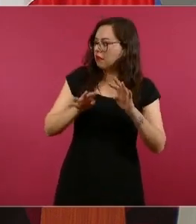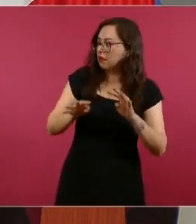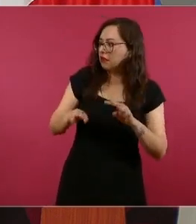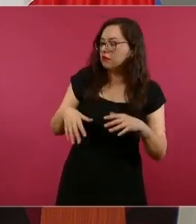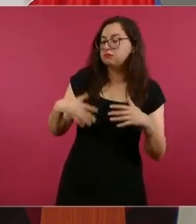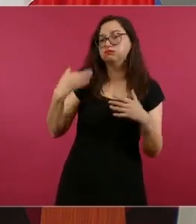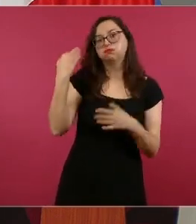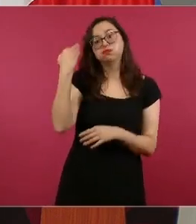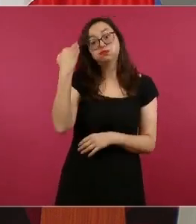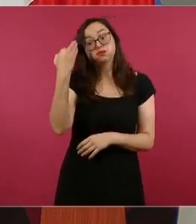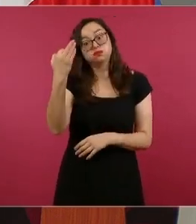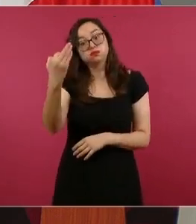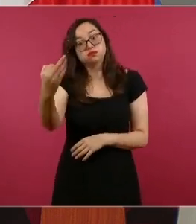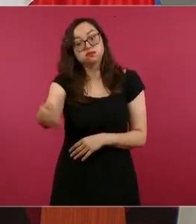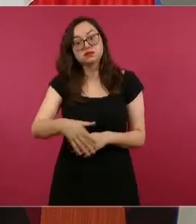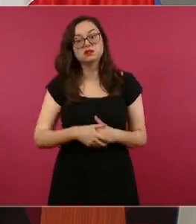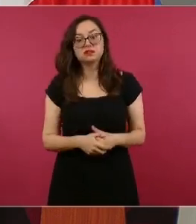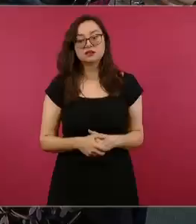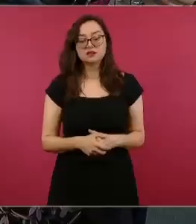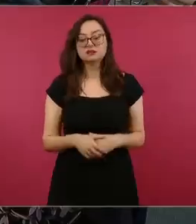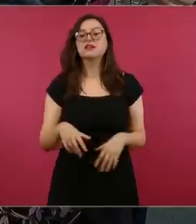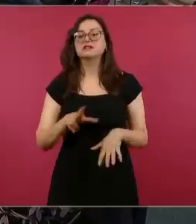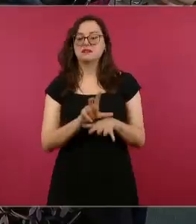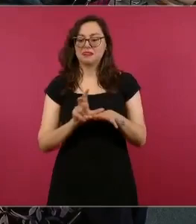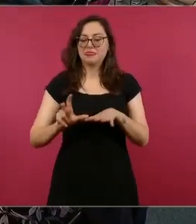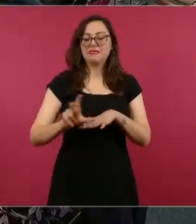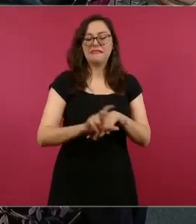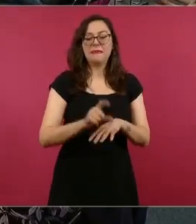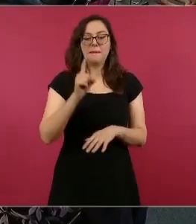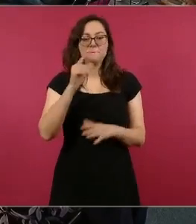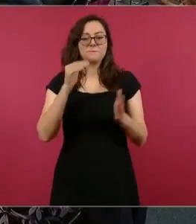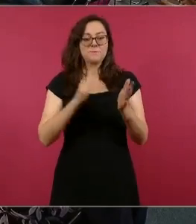de 1.550 kilómetros